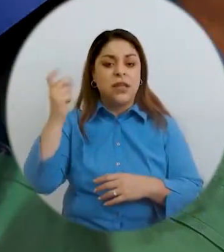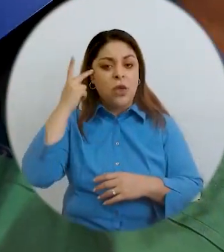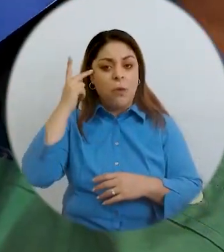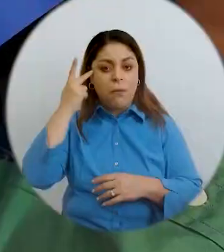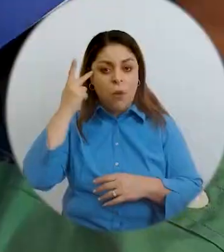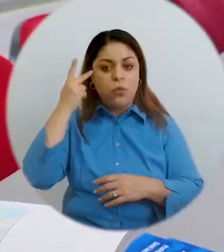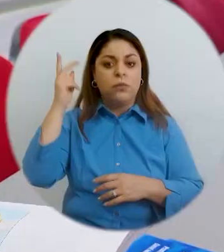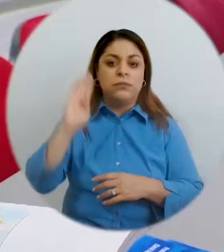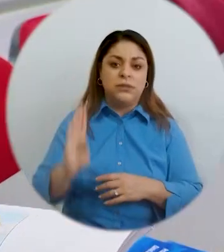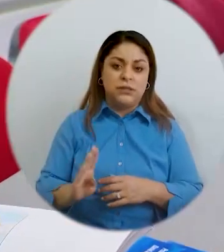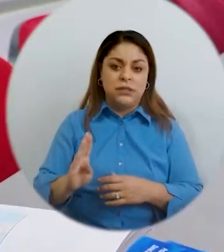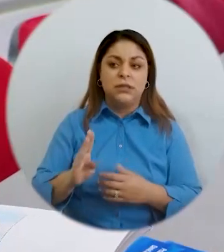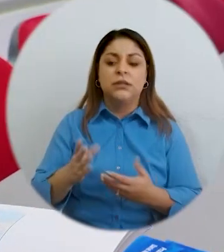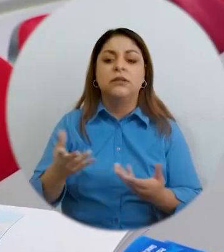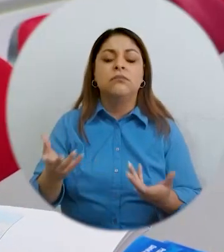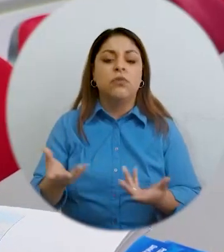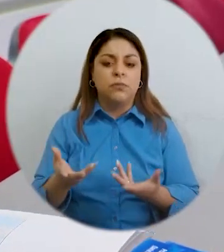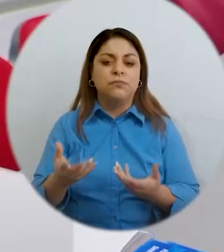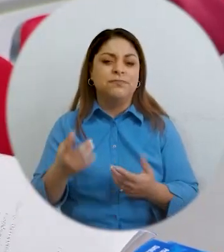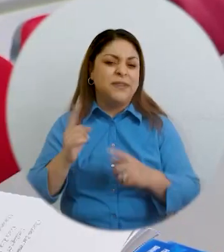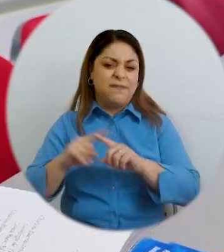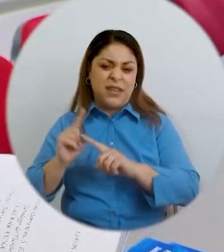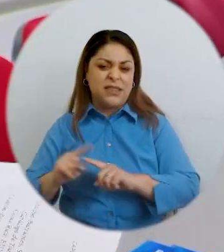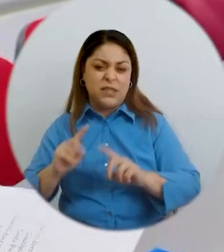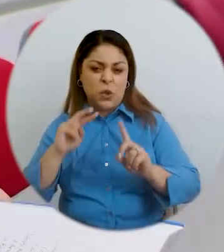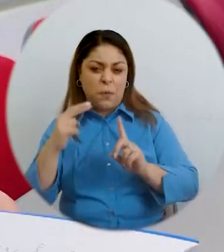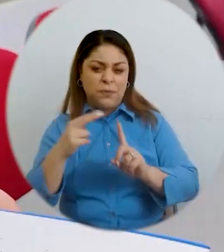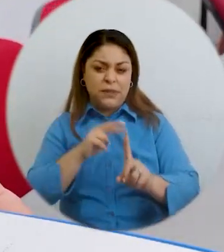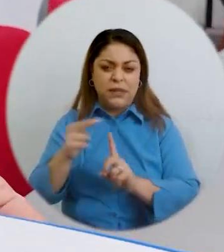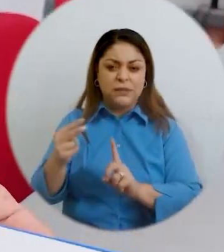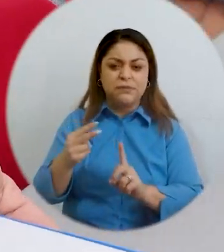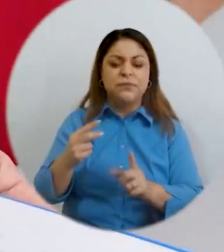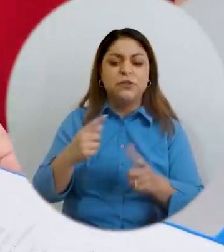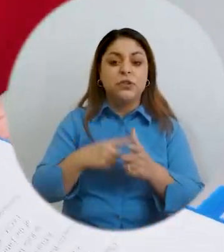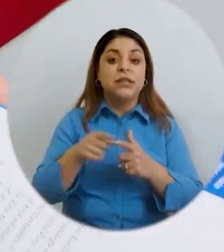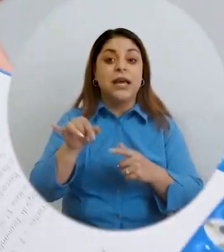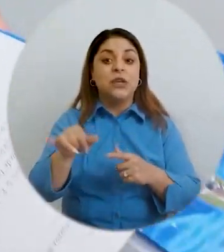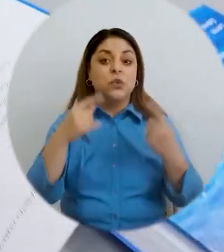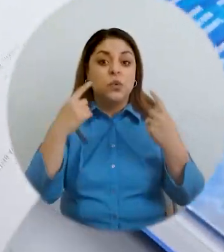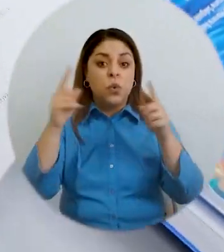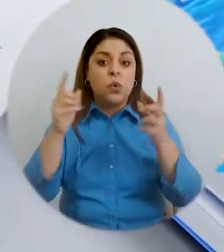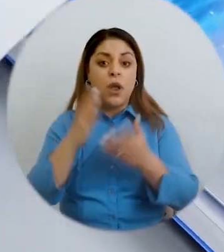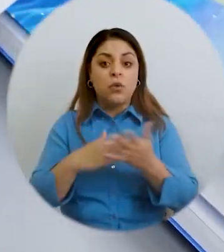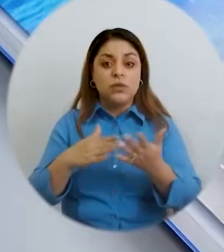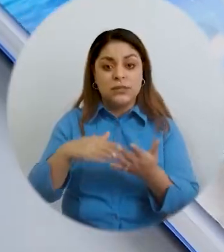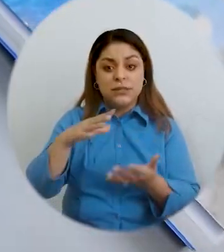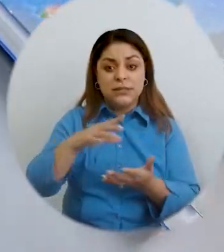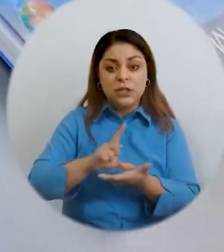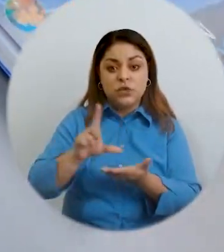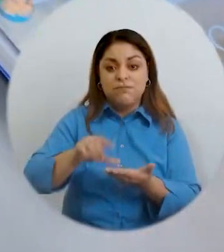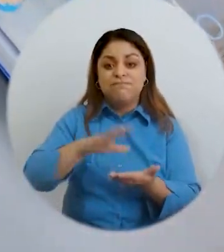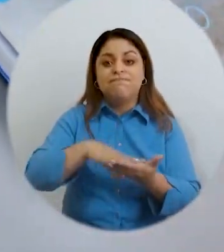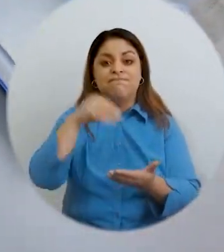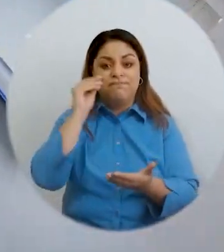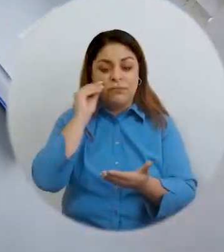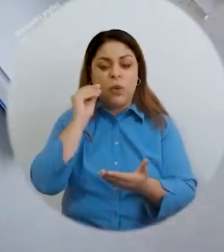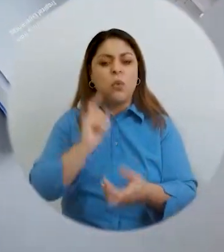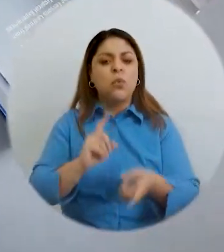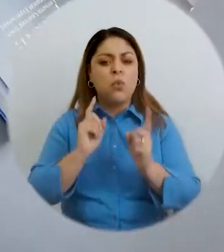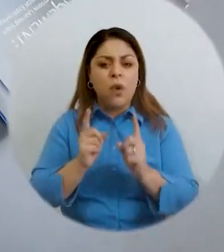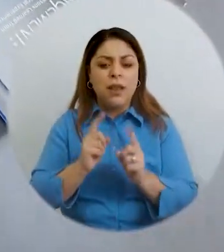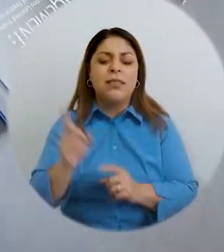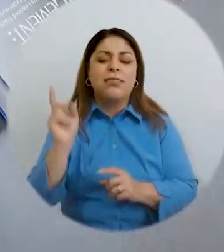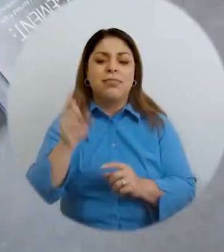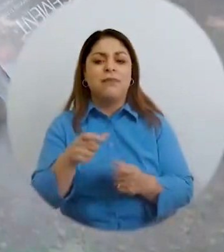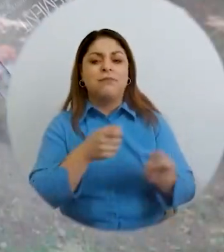los océanos desde diferentes ópticas. Esto es importante porque nos llevó a varias lecciones aprendidas. Las lecciones